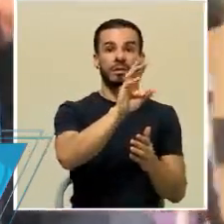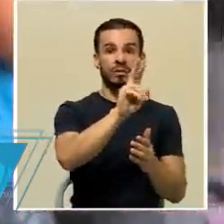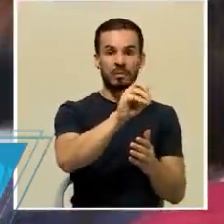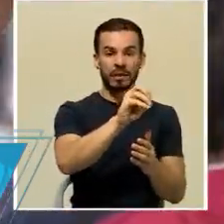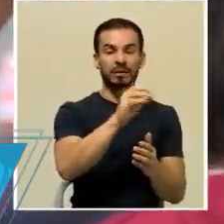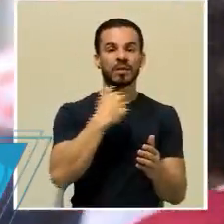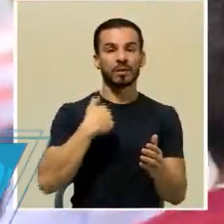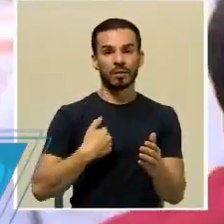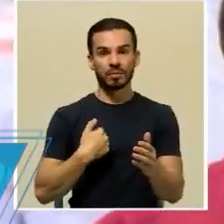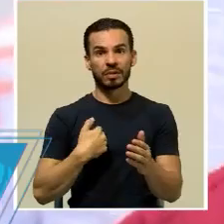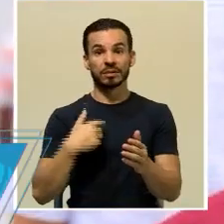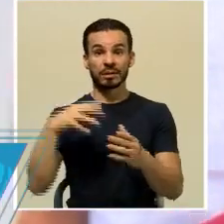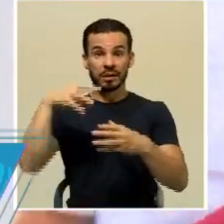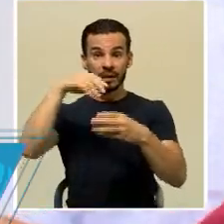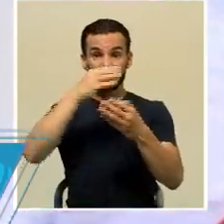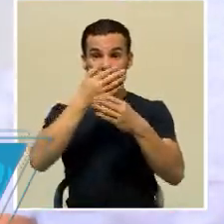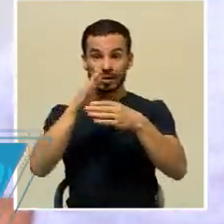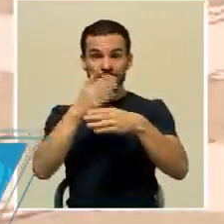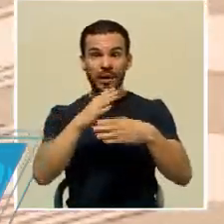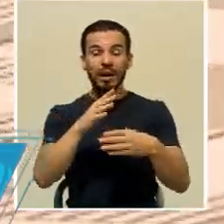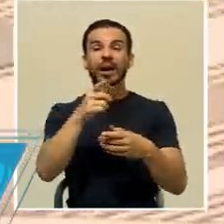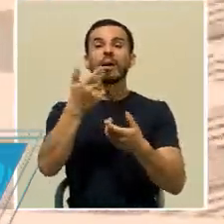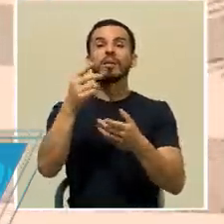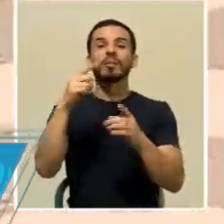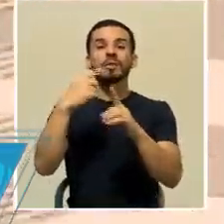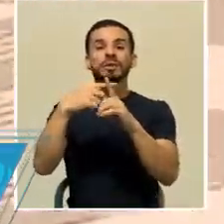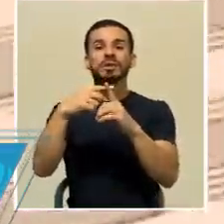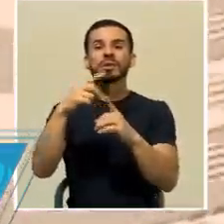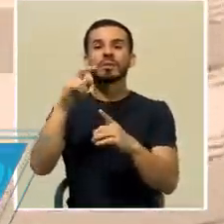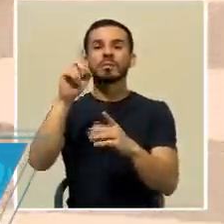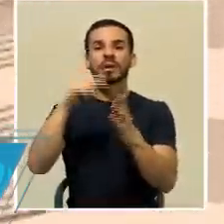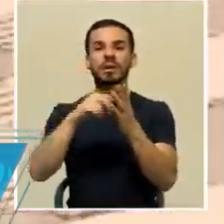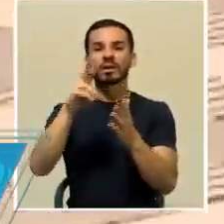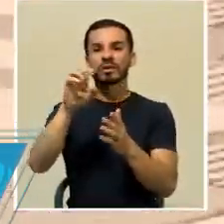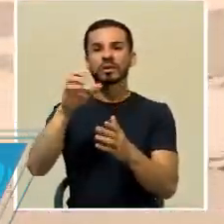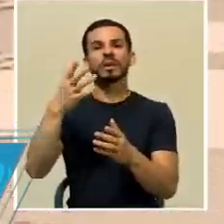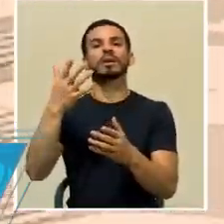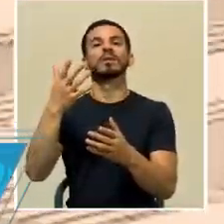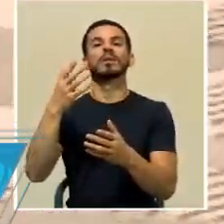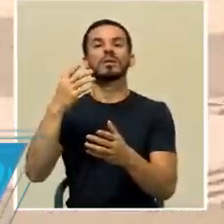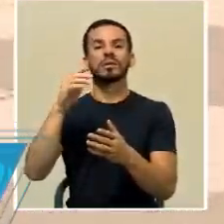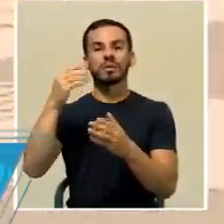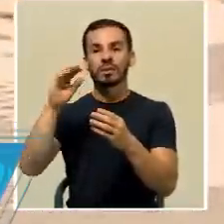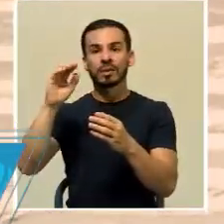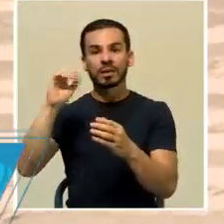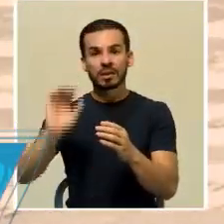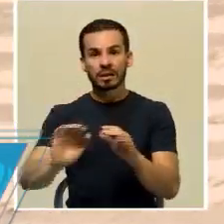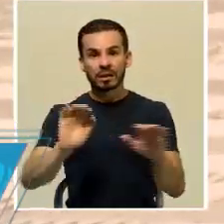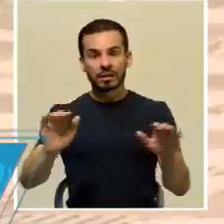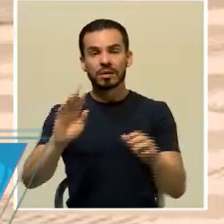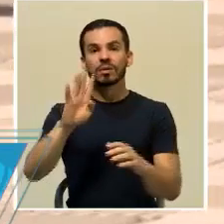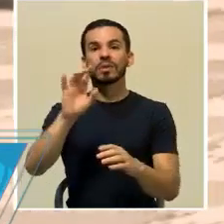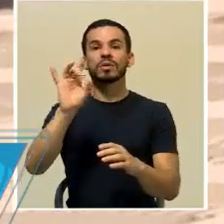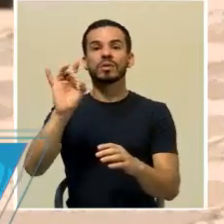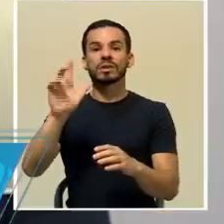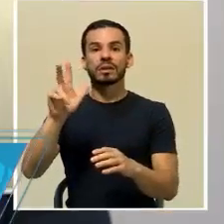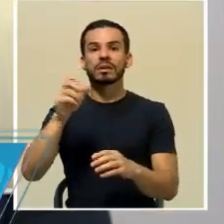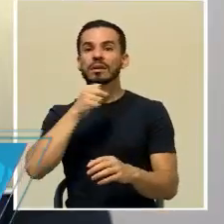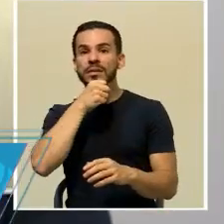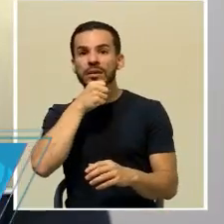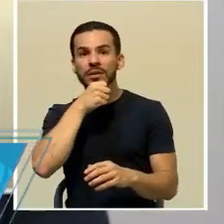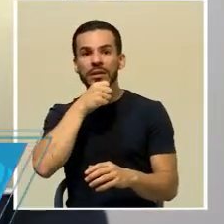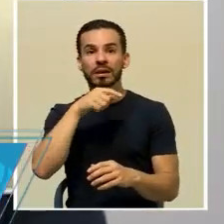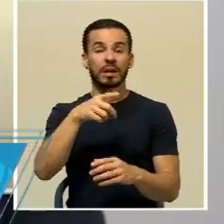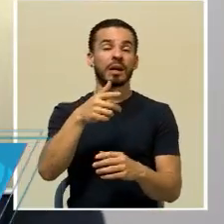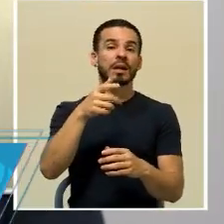hombres. Entre los casos positivos se destacan 1.200 menores de edad y 483 adultos mayores. El